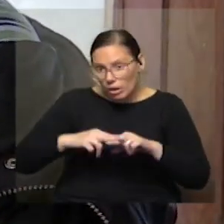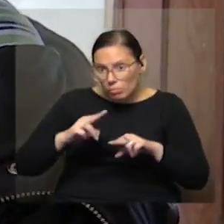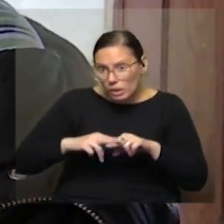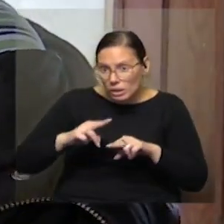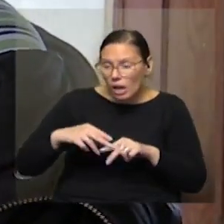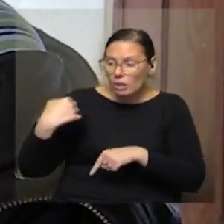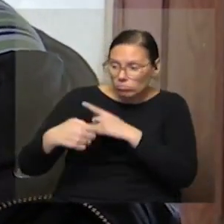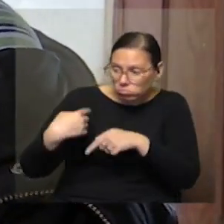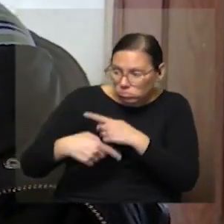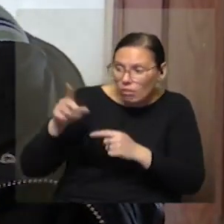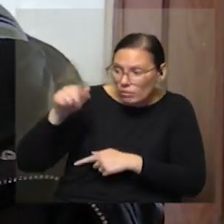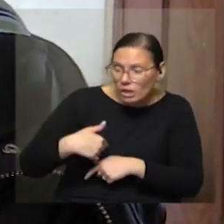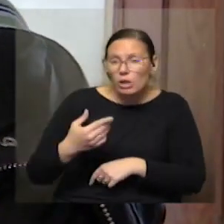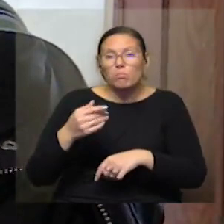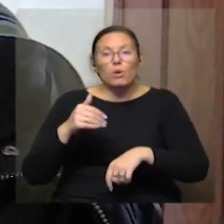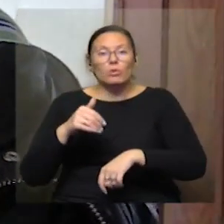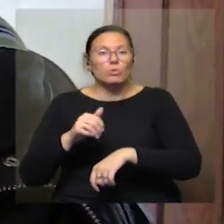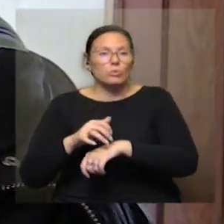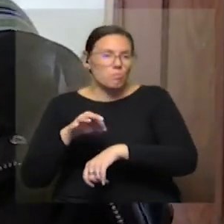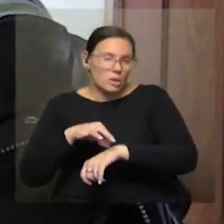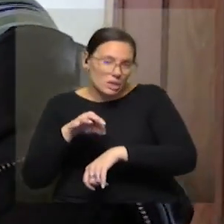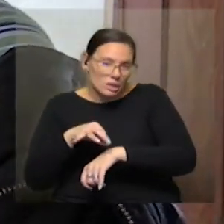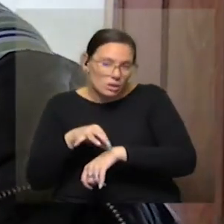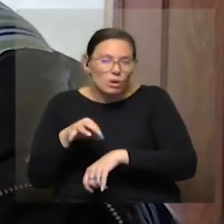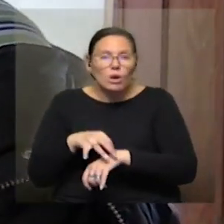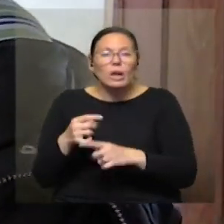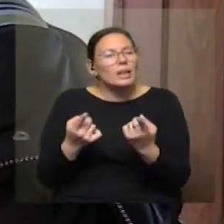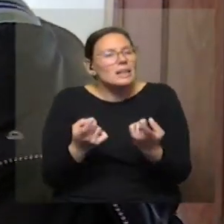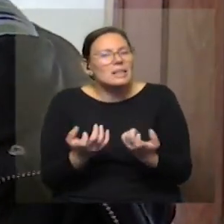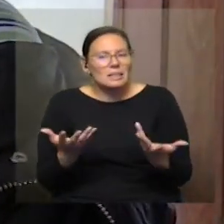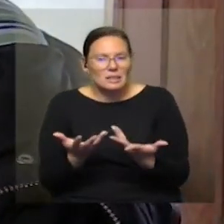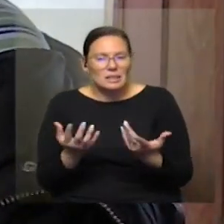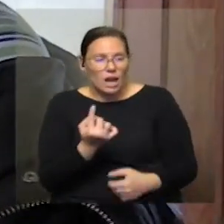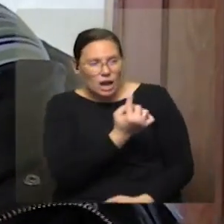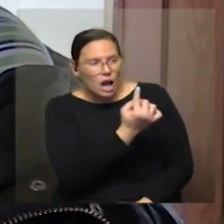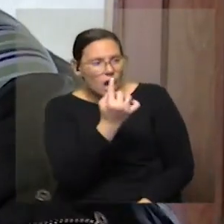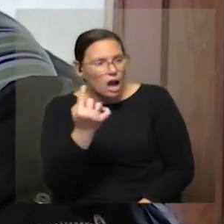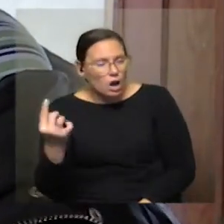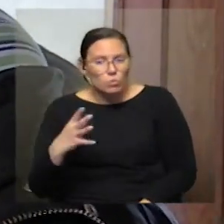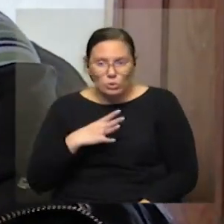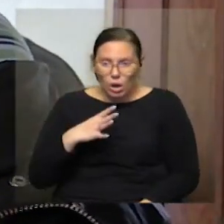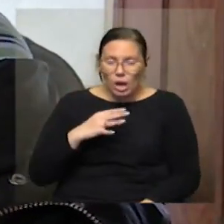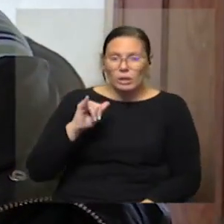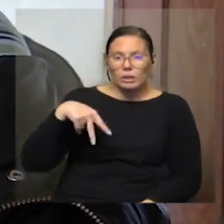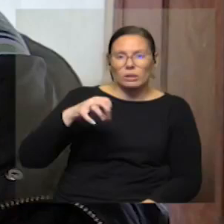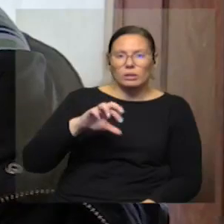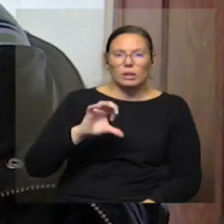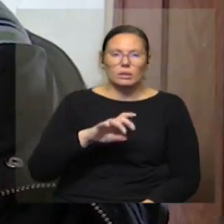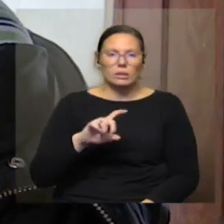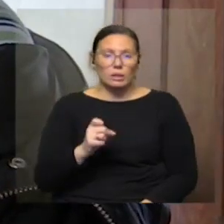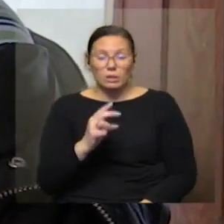de las intervenciones médicas, qué clase de necesidades individuales tiene la población intersex en